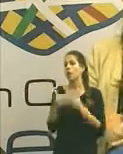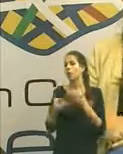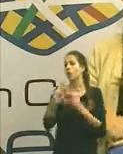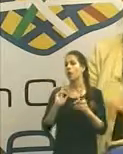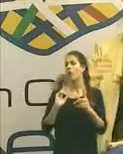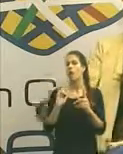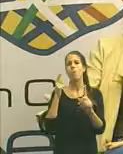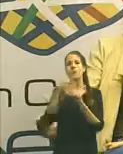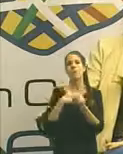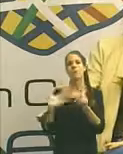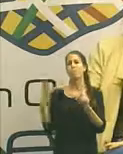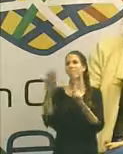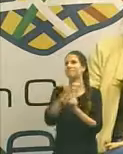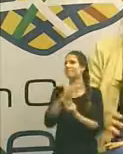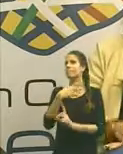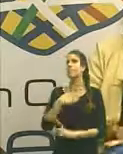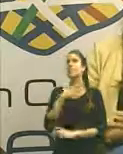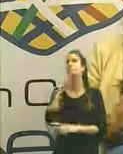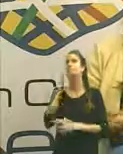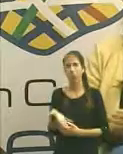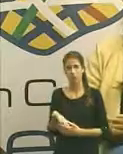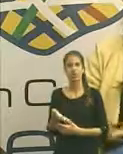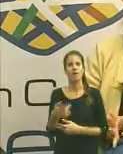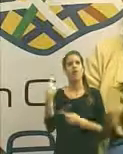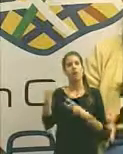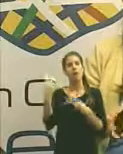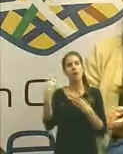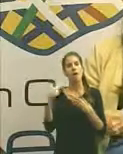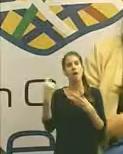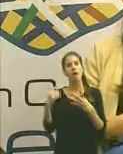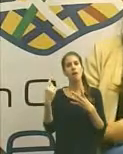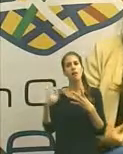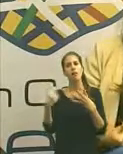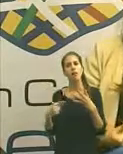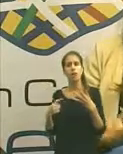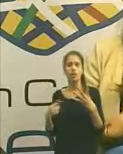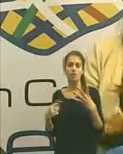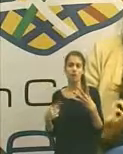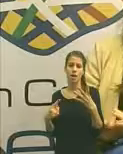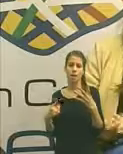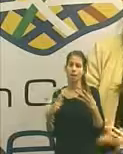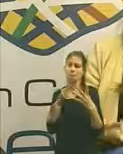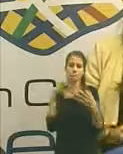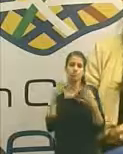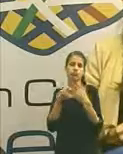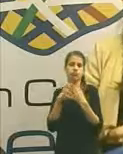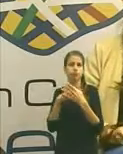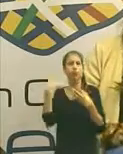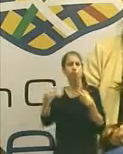llegar al objetivo final y trabajar todos aquellos aspectos que no le ha permitido llegar.